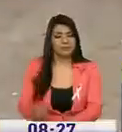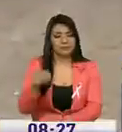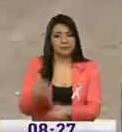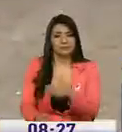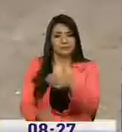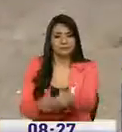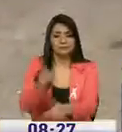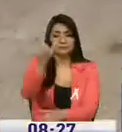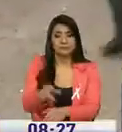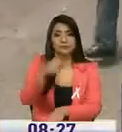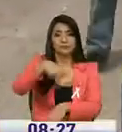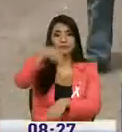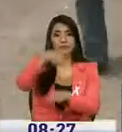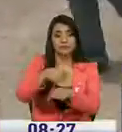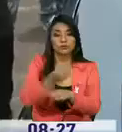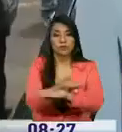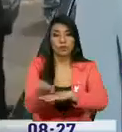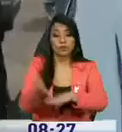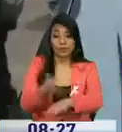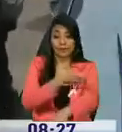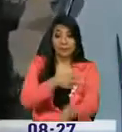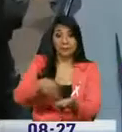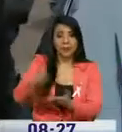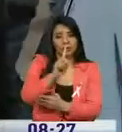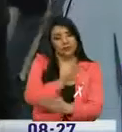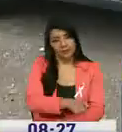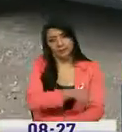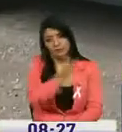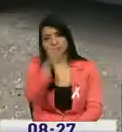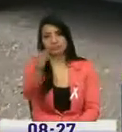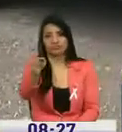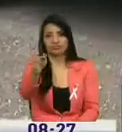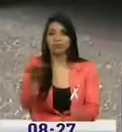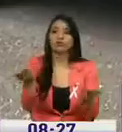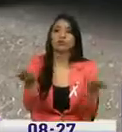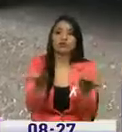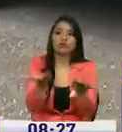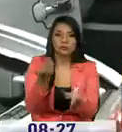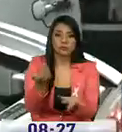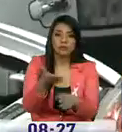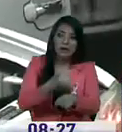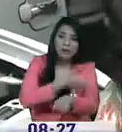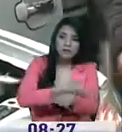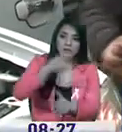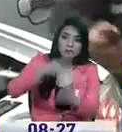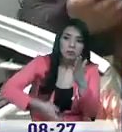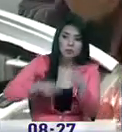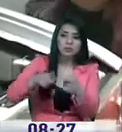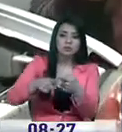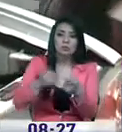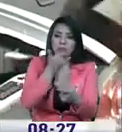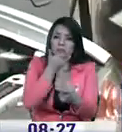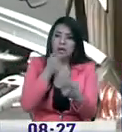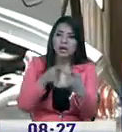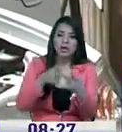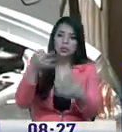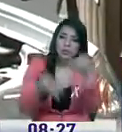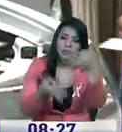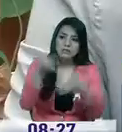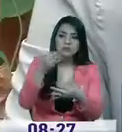Los expertos recomiendan que antes de pagar por este, se debe verificar el origen, si tiene previas infracciones o si existe algún juicio